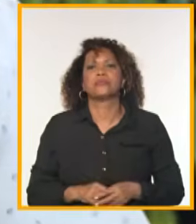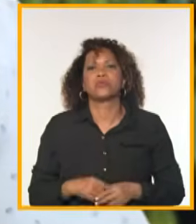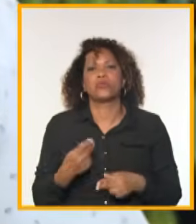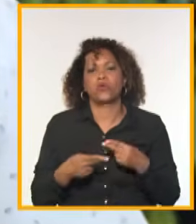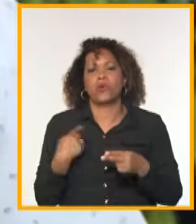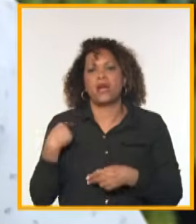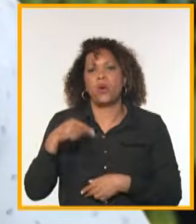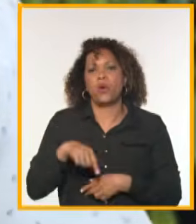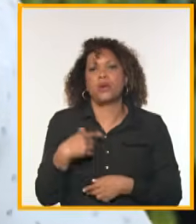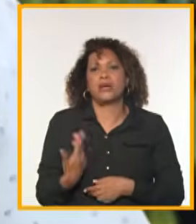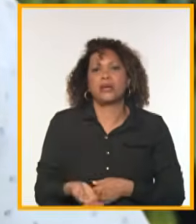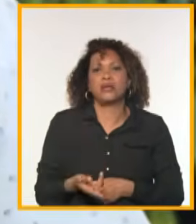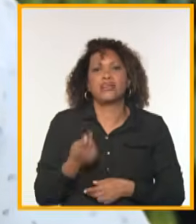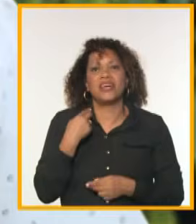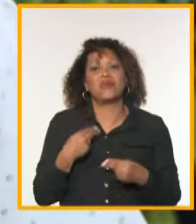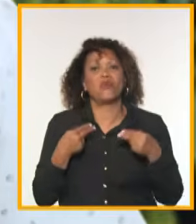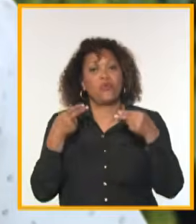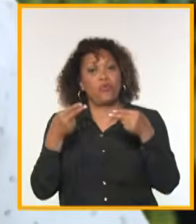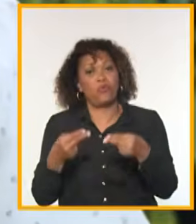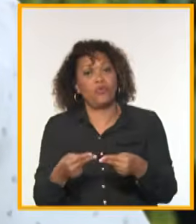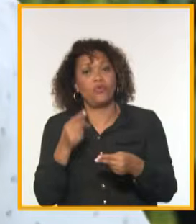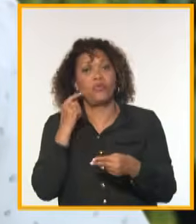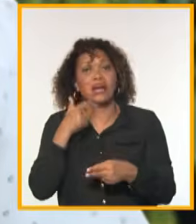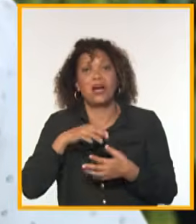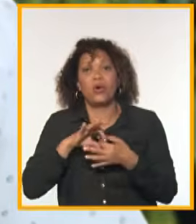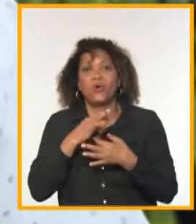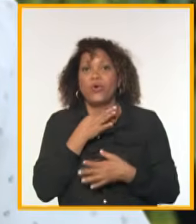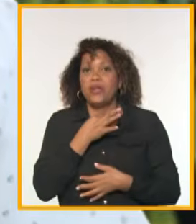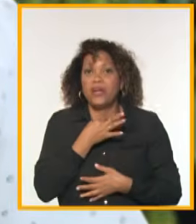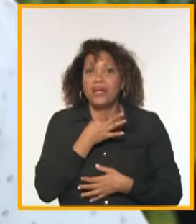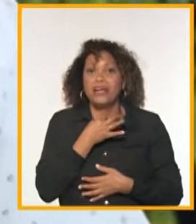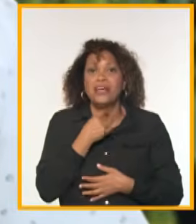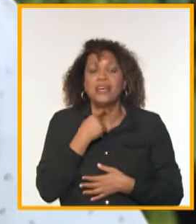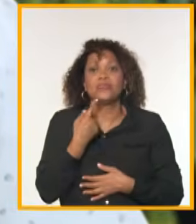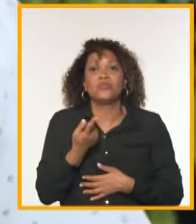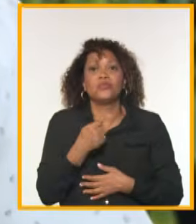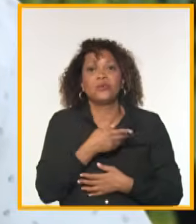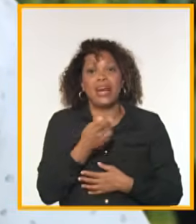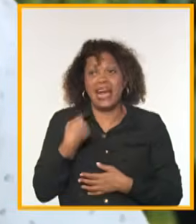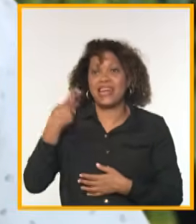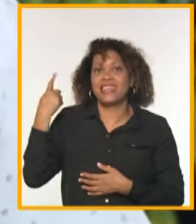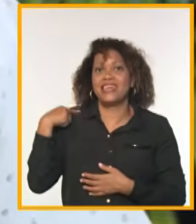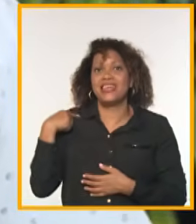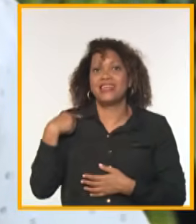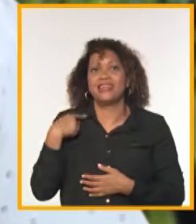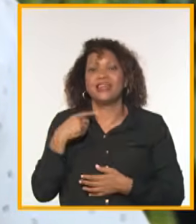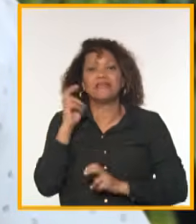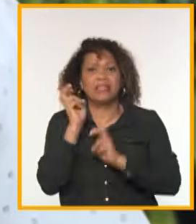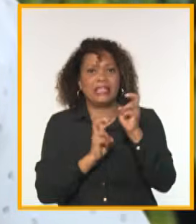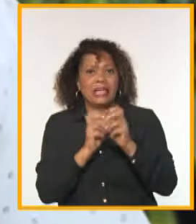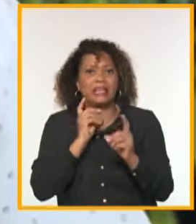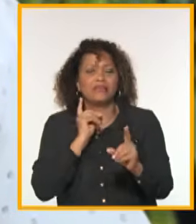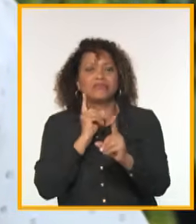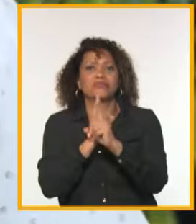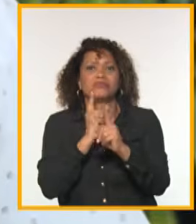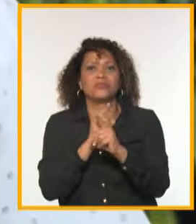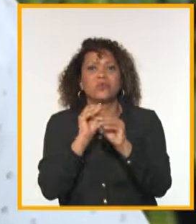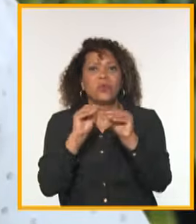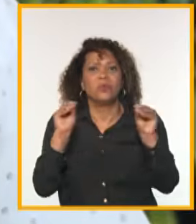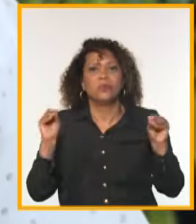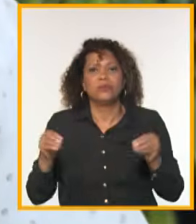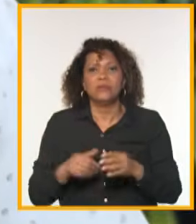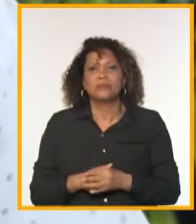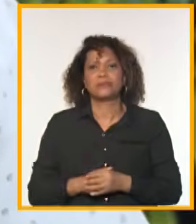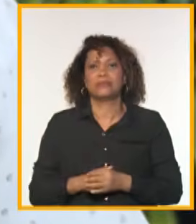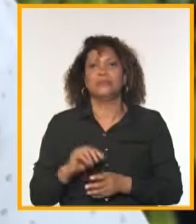sea, en honor a él, hago gala, excelencias donde quiera. Ayer mismo estuvimos en un taller que yo lo convoqué porque estábamos con todos